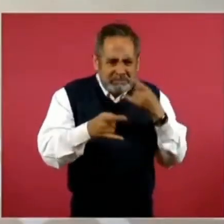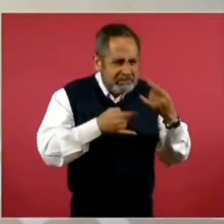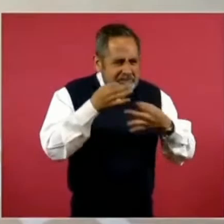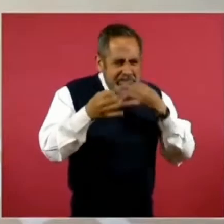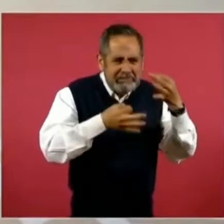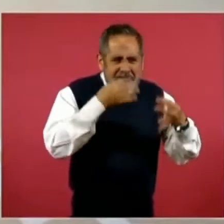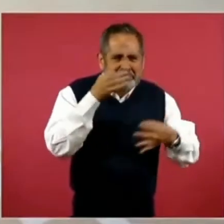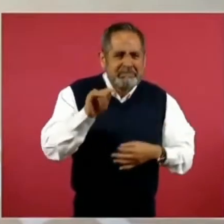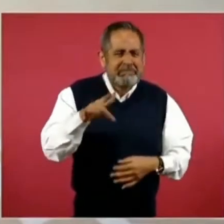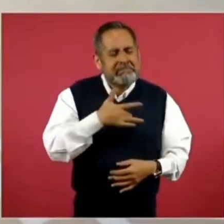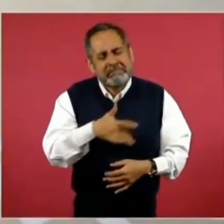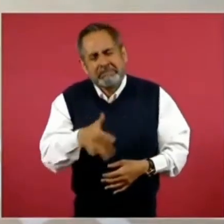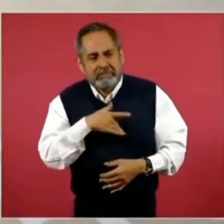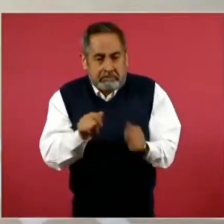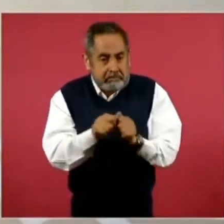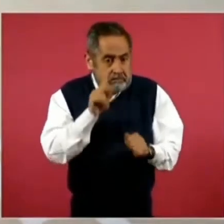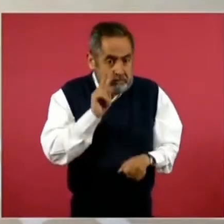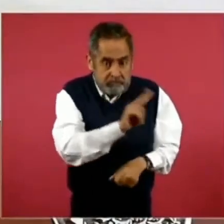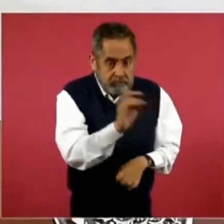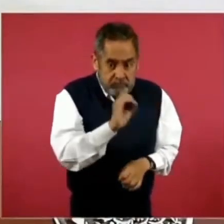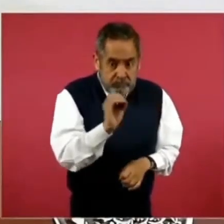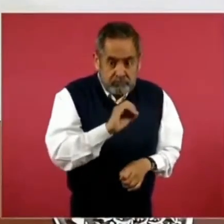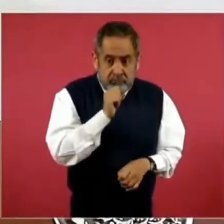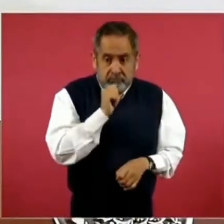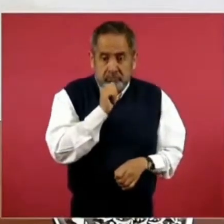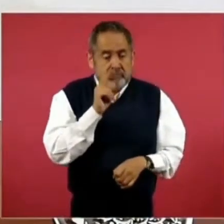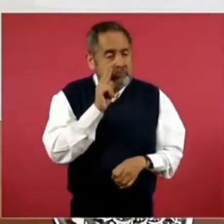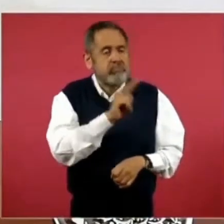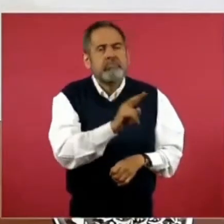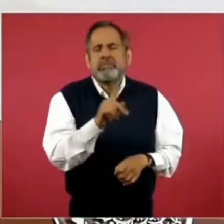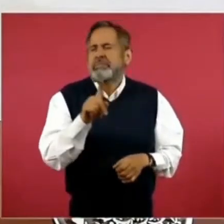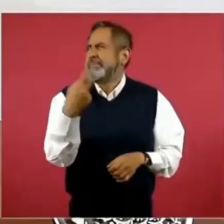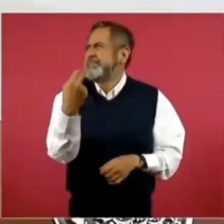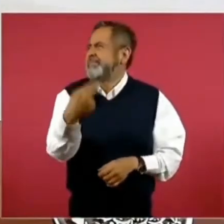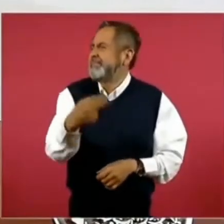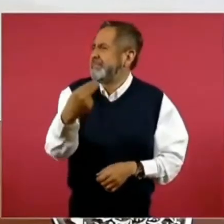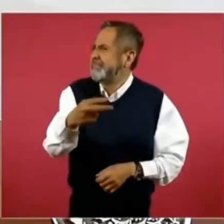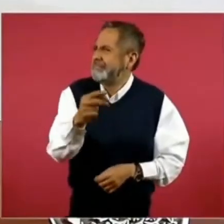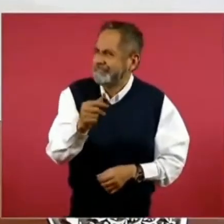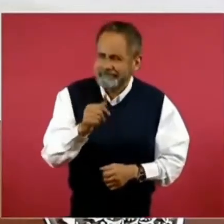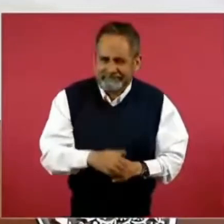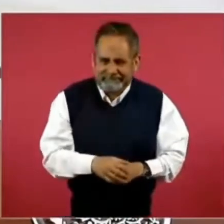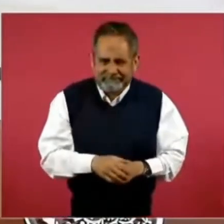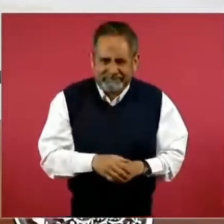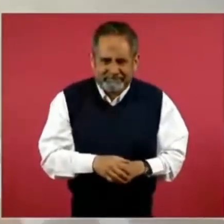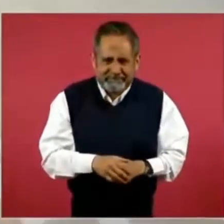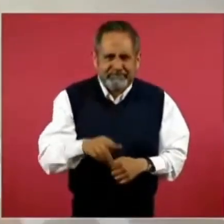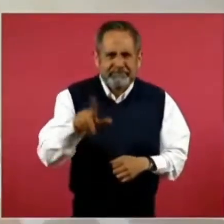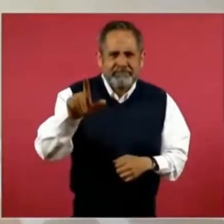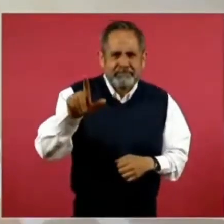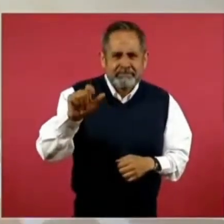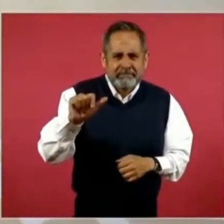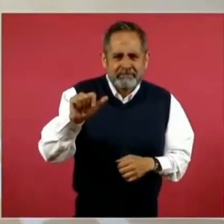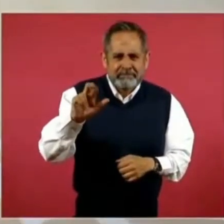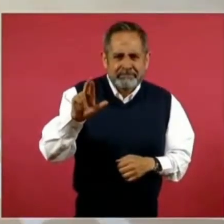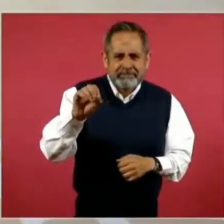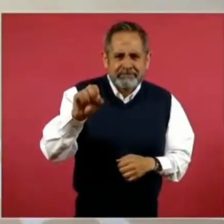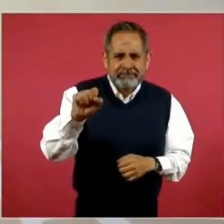he visto que se llama La rosa de